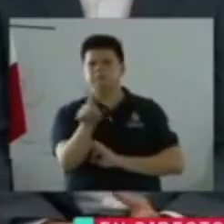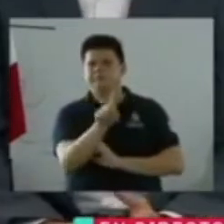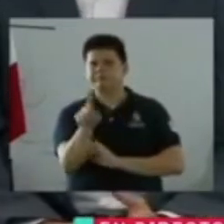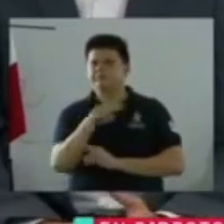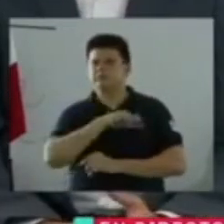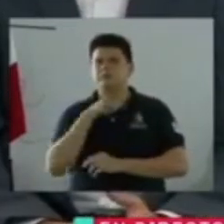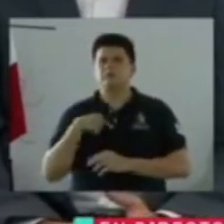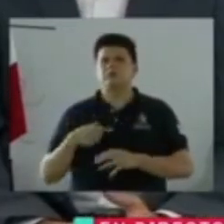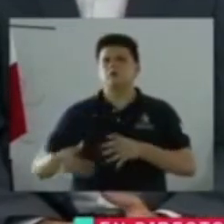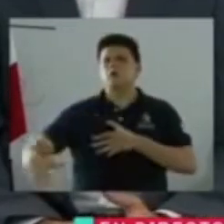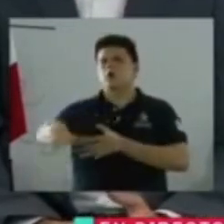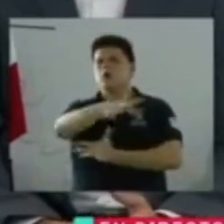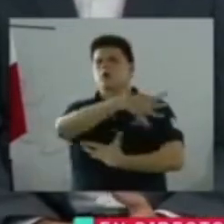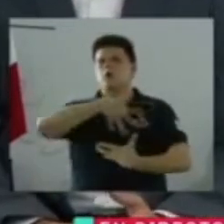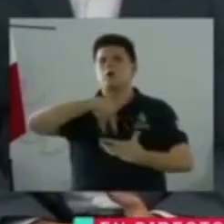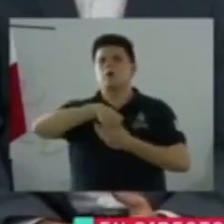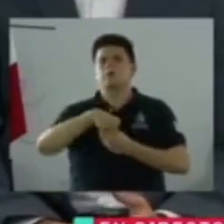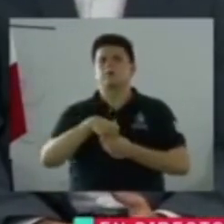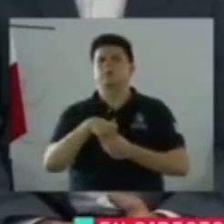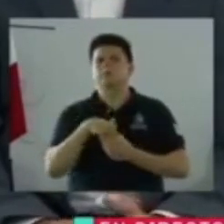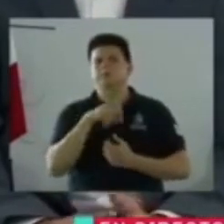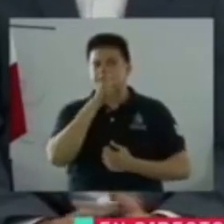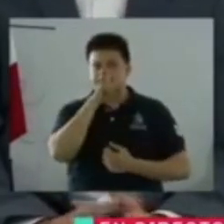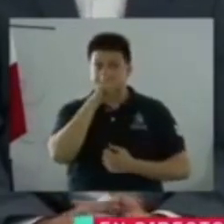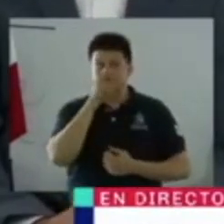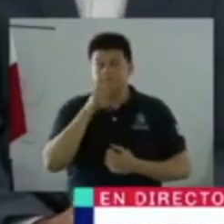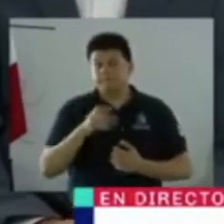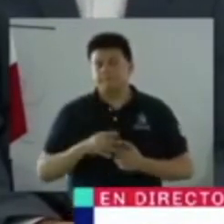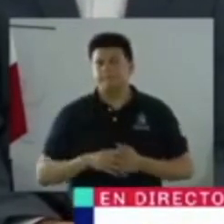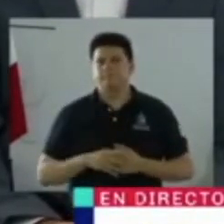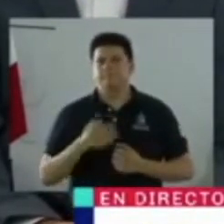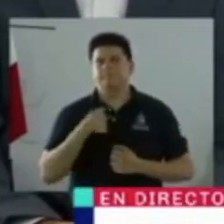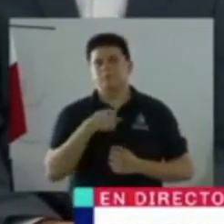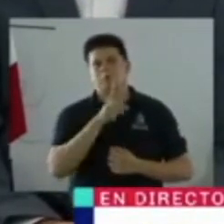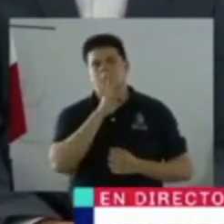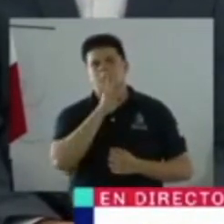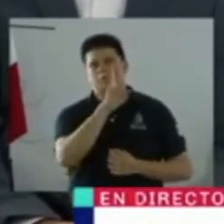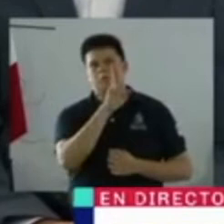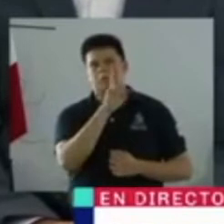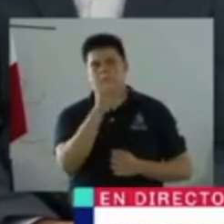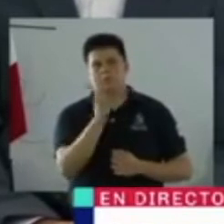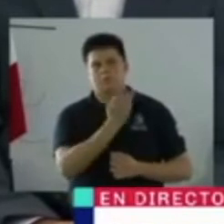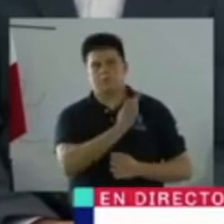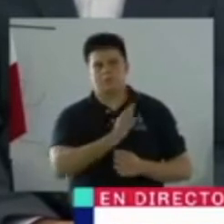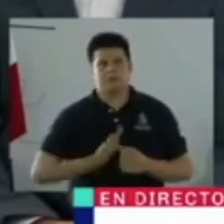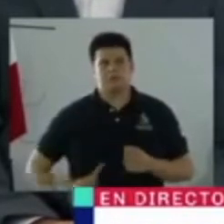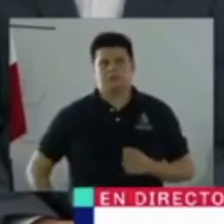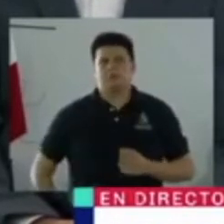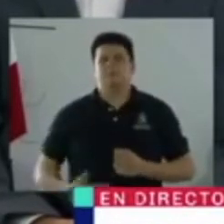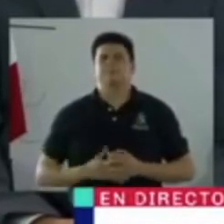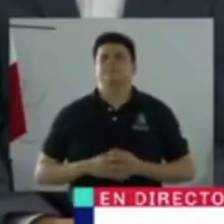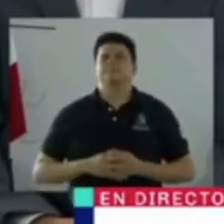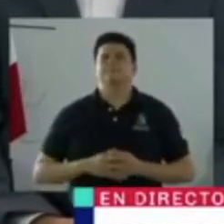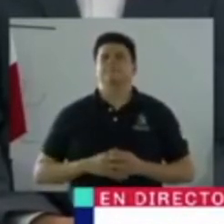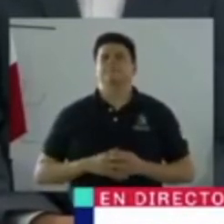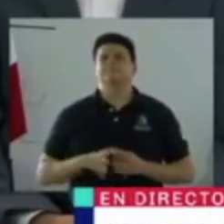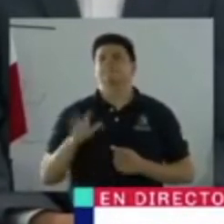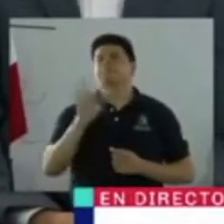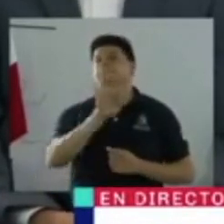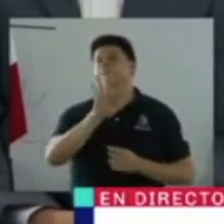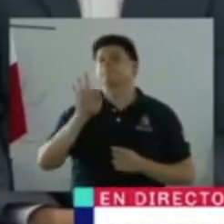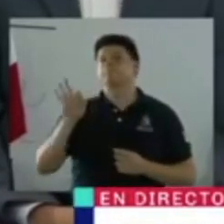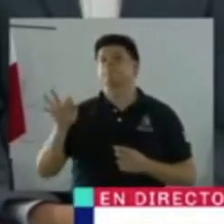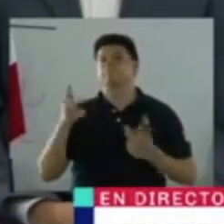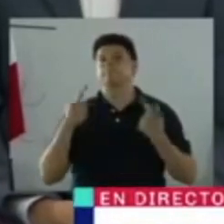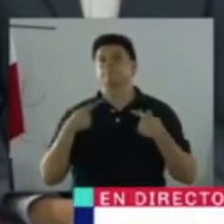de todo. Y le contestaría al presidente con una frase de alguien que